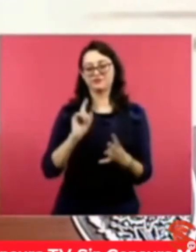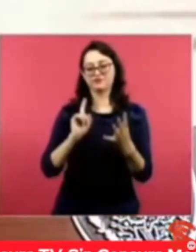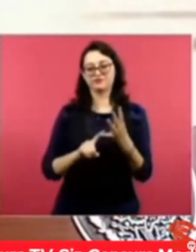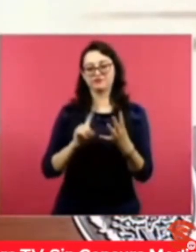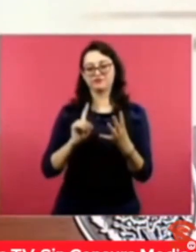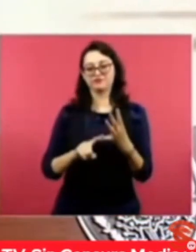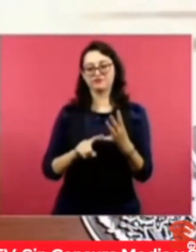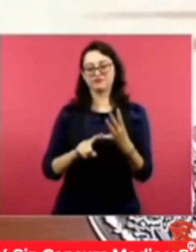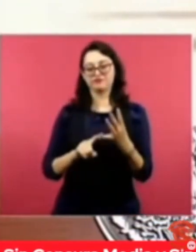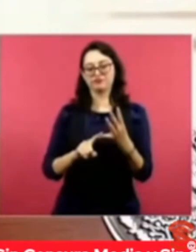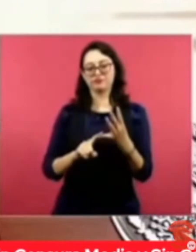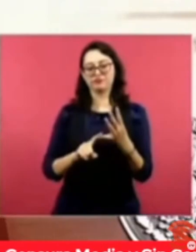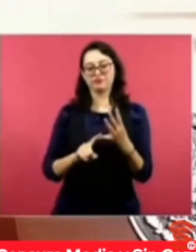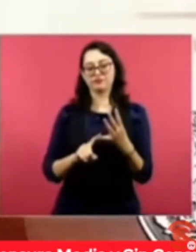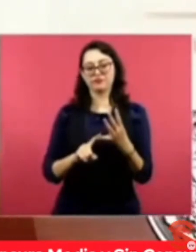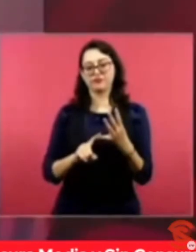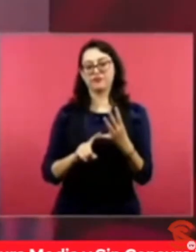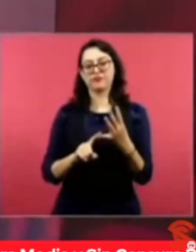Cuarto lugar,